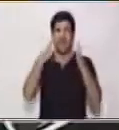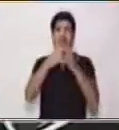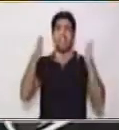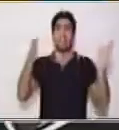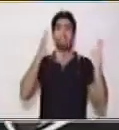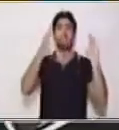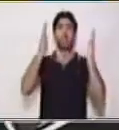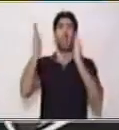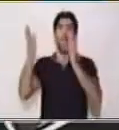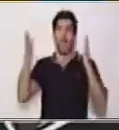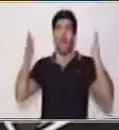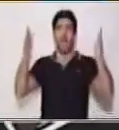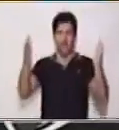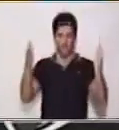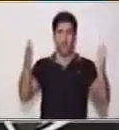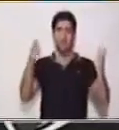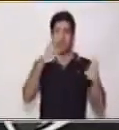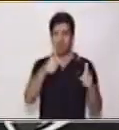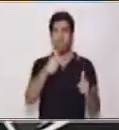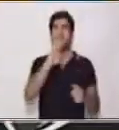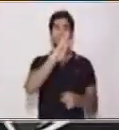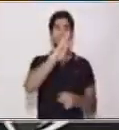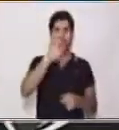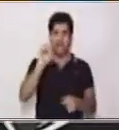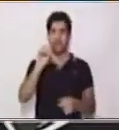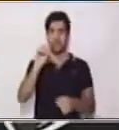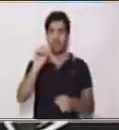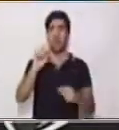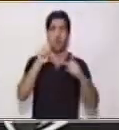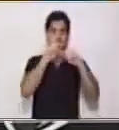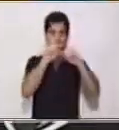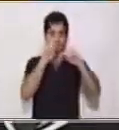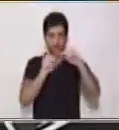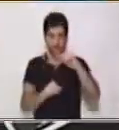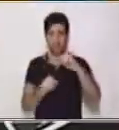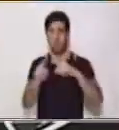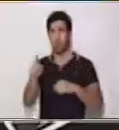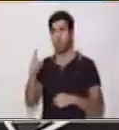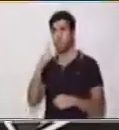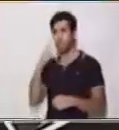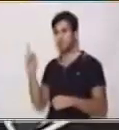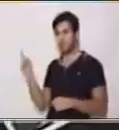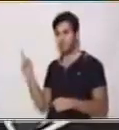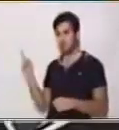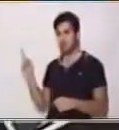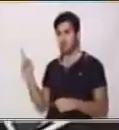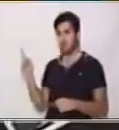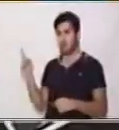cúbicos, lo vamos a dividir dentro del volumen de las cajas, que es